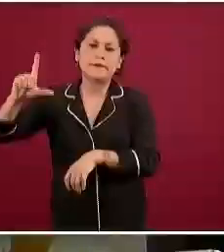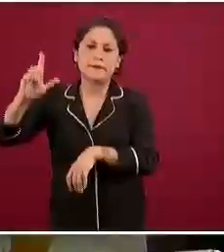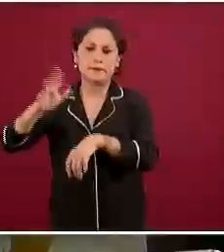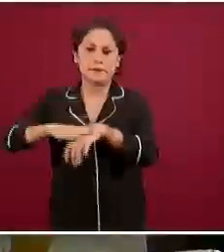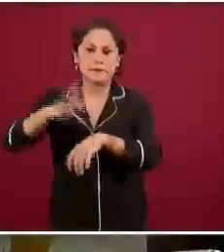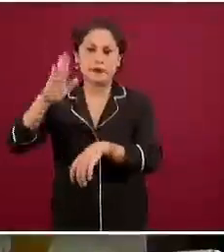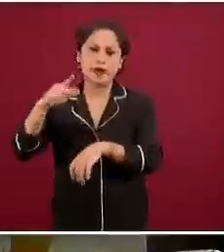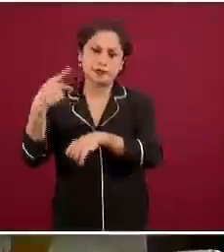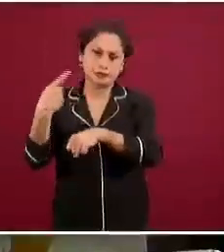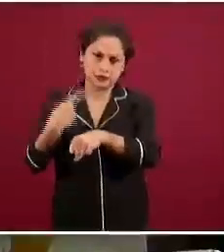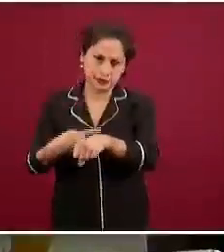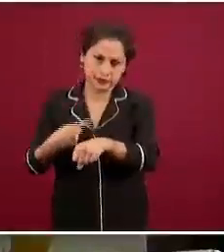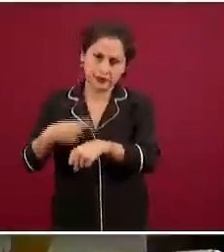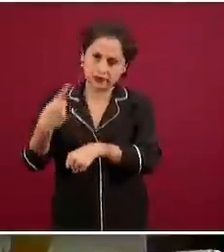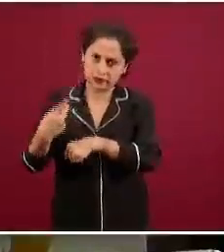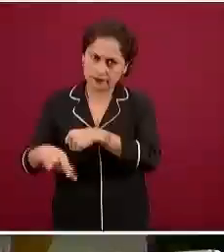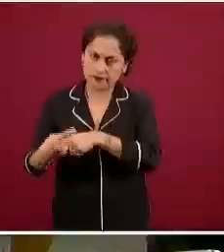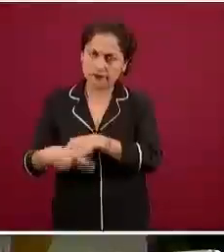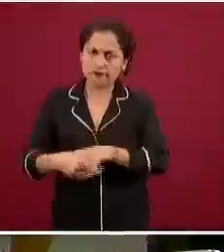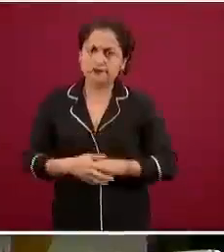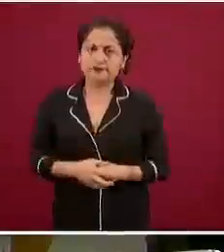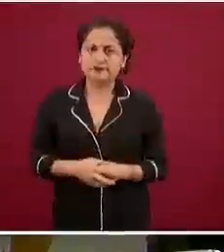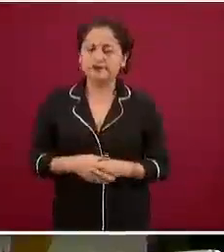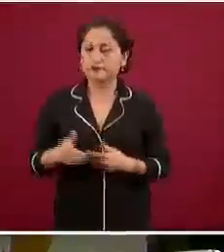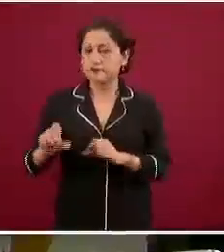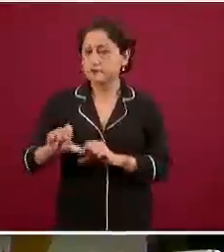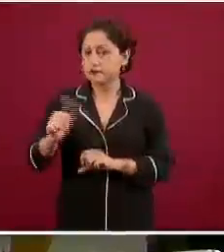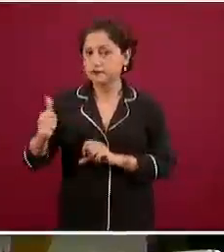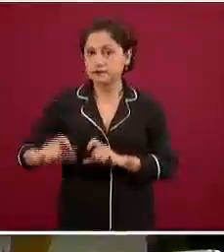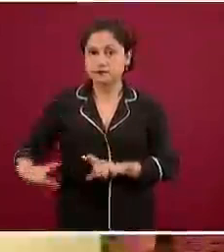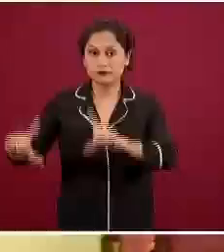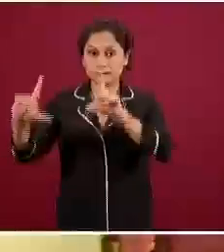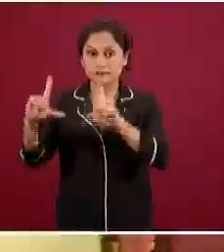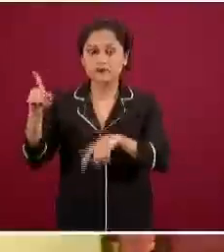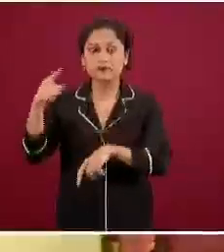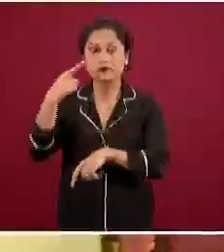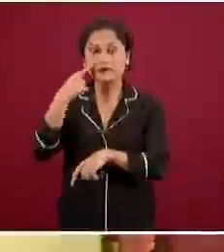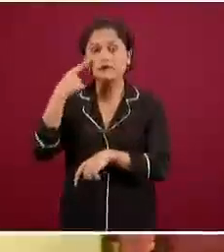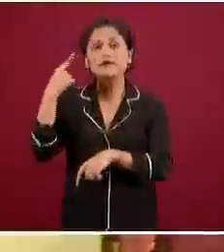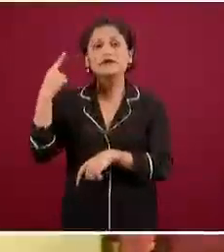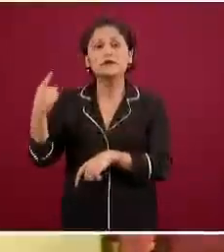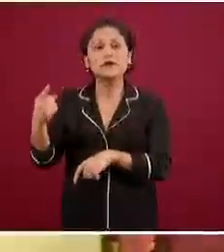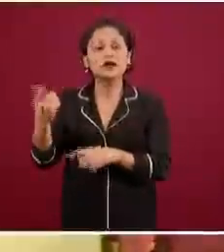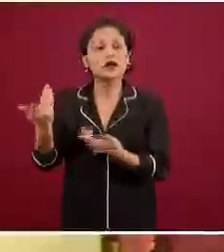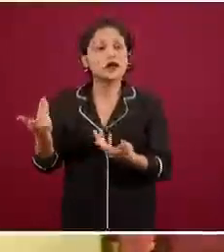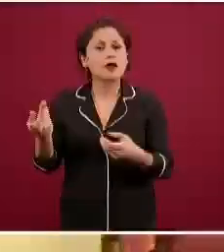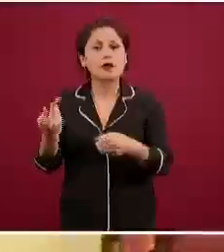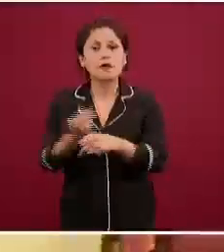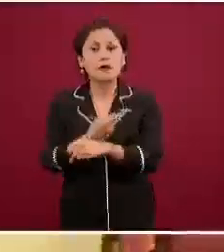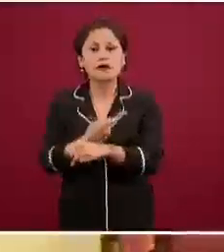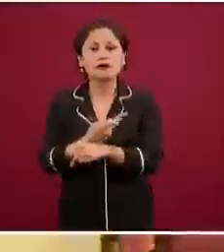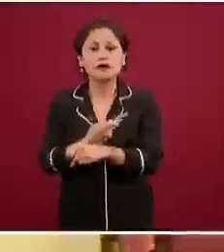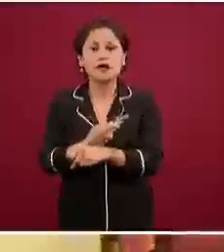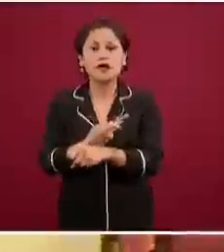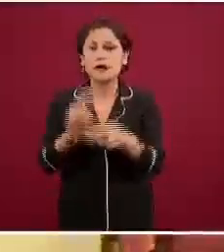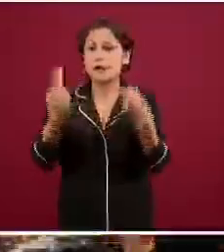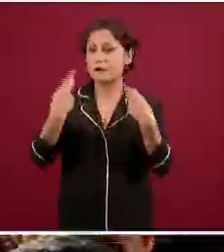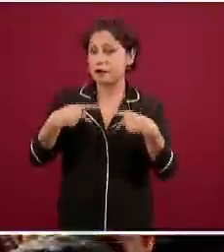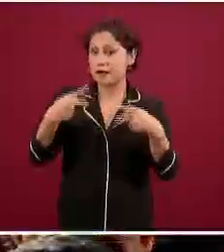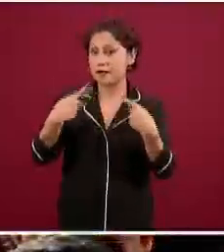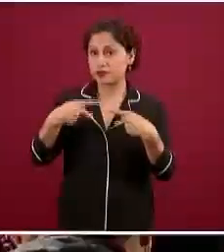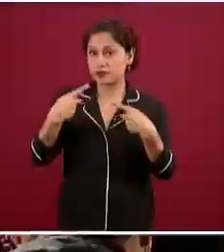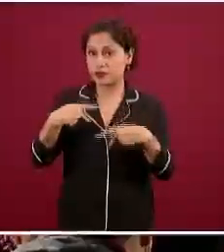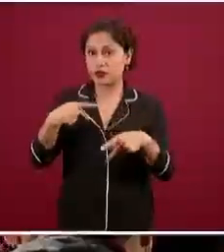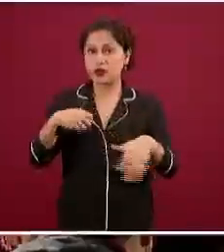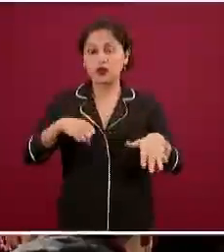diapositiva podemos ver el estado clínico en el cual ingresaron cuando